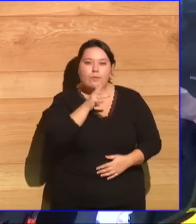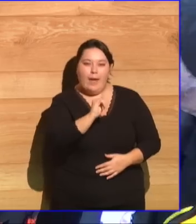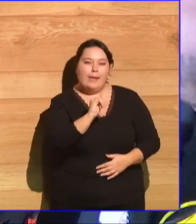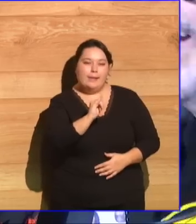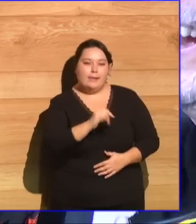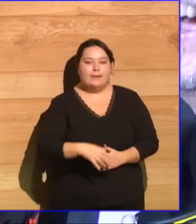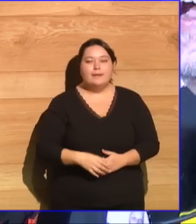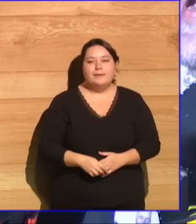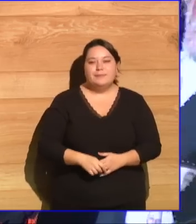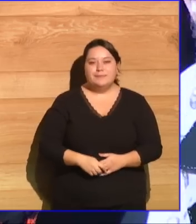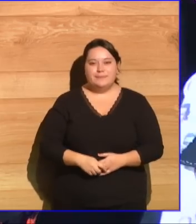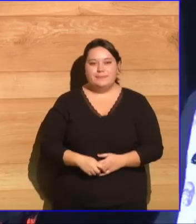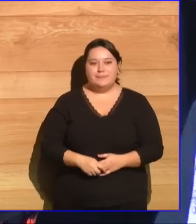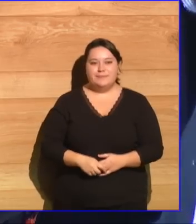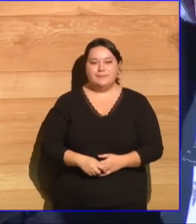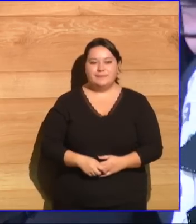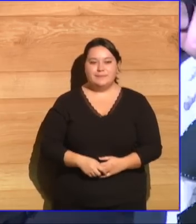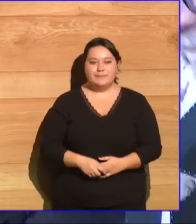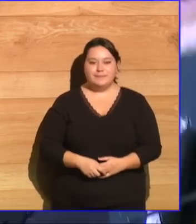somera.